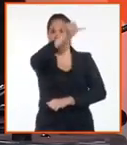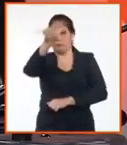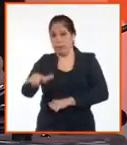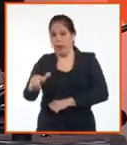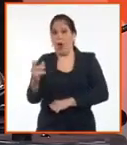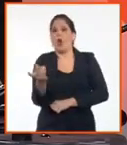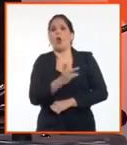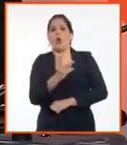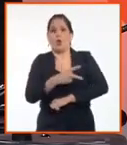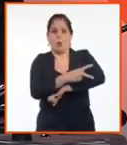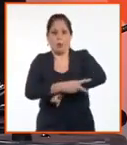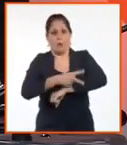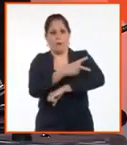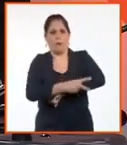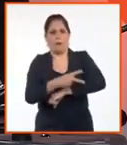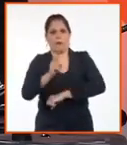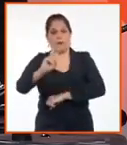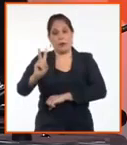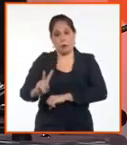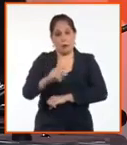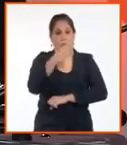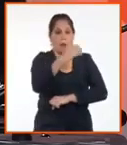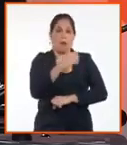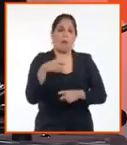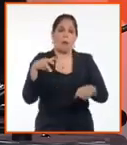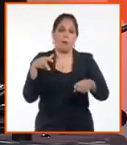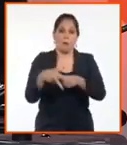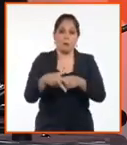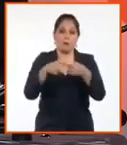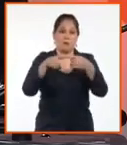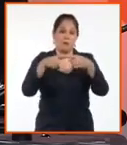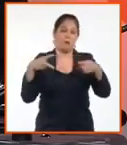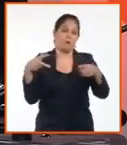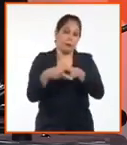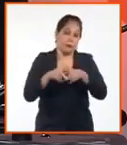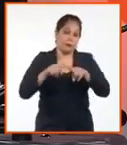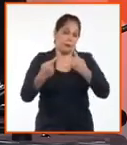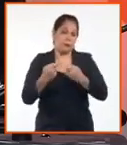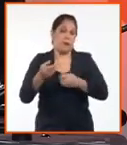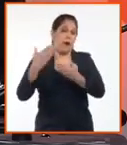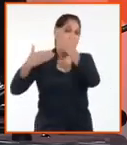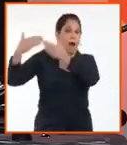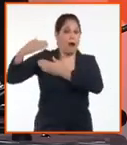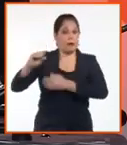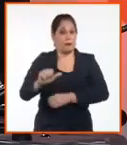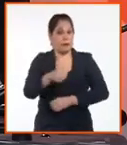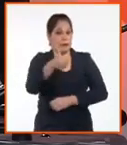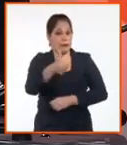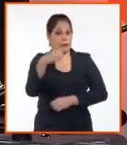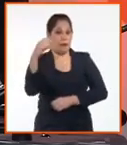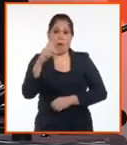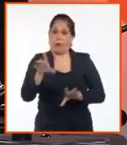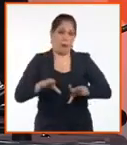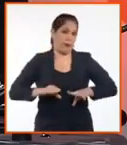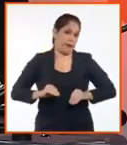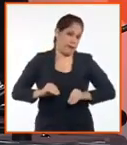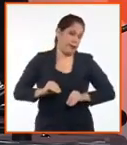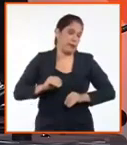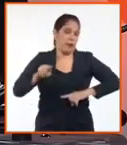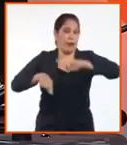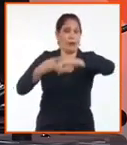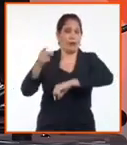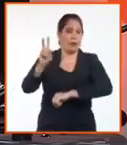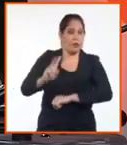todo había sido interrumpido como consecuencia de la política del gobierno de duke contra venezuela y